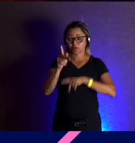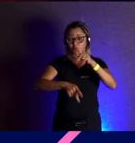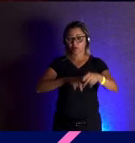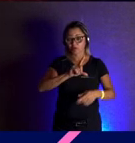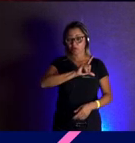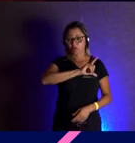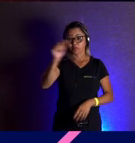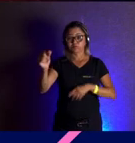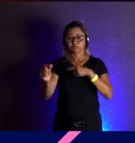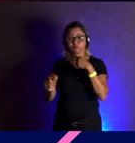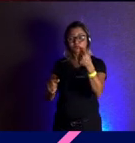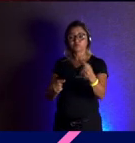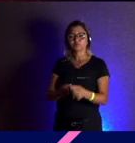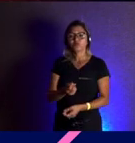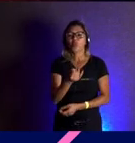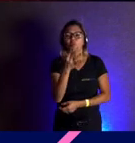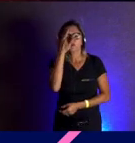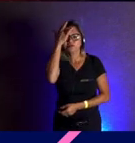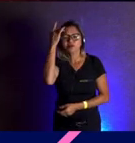quedan.